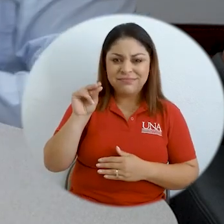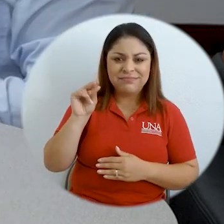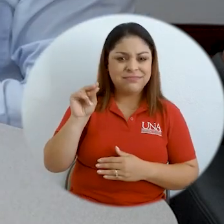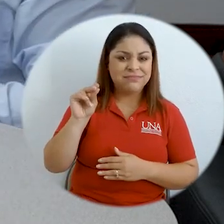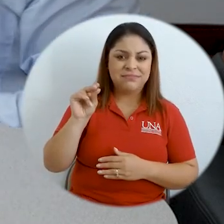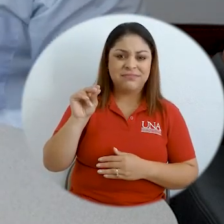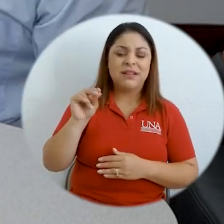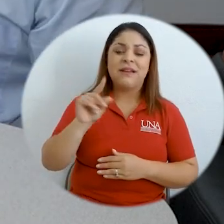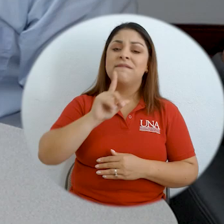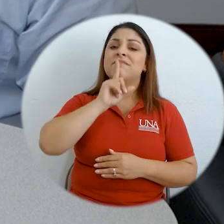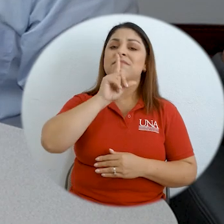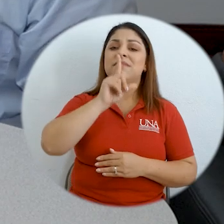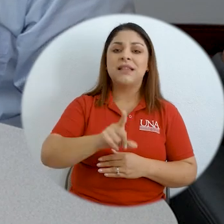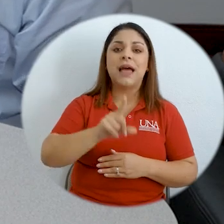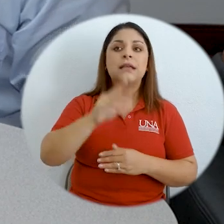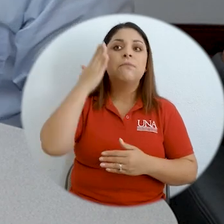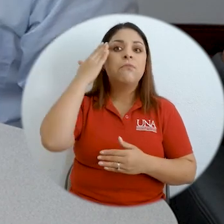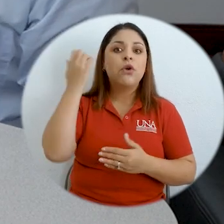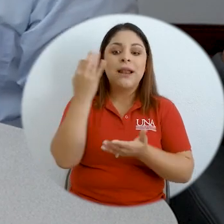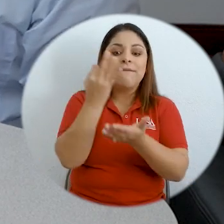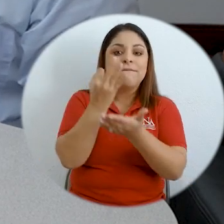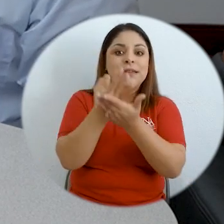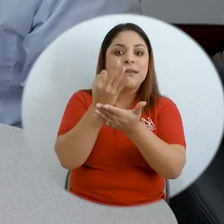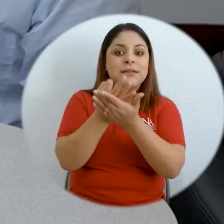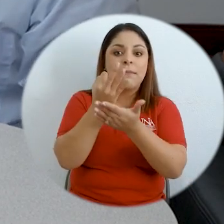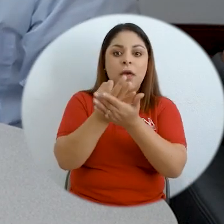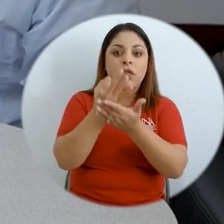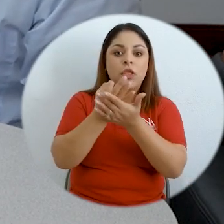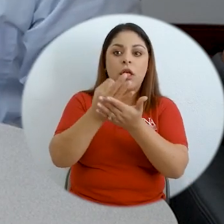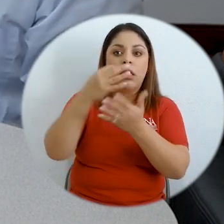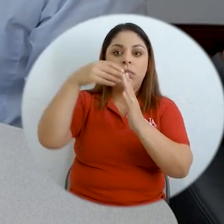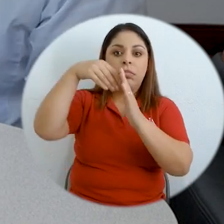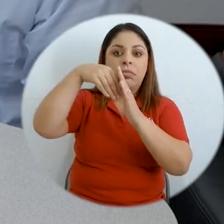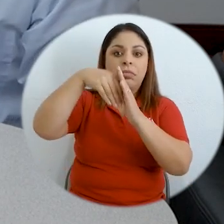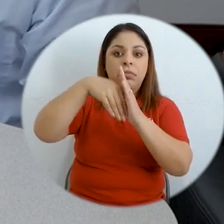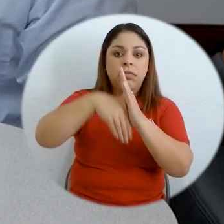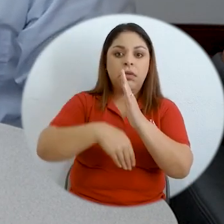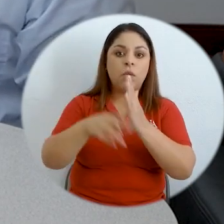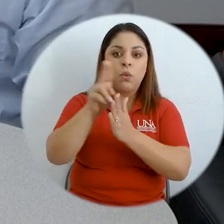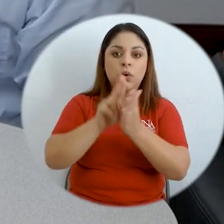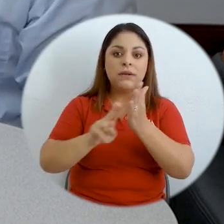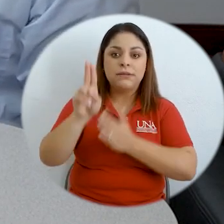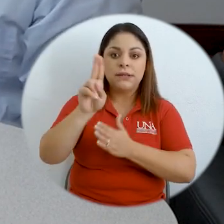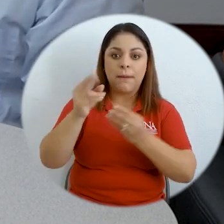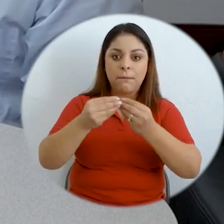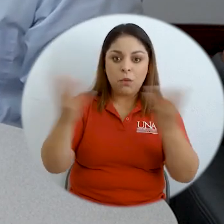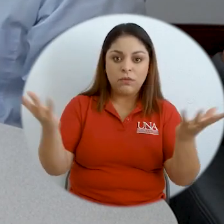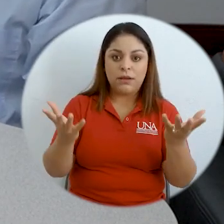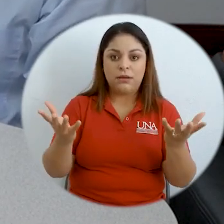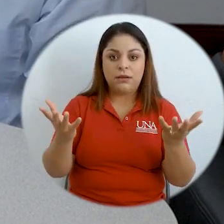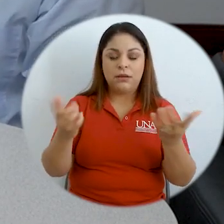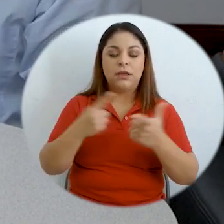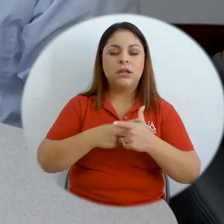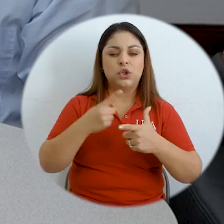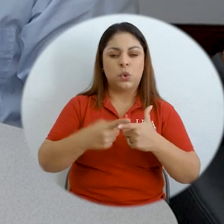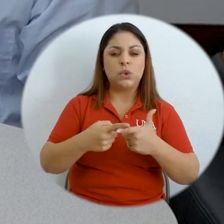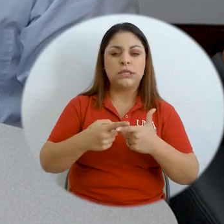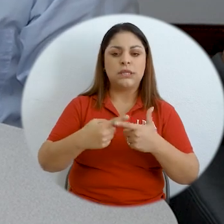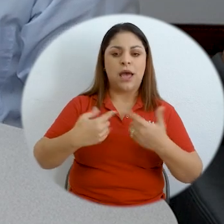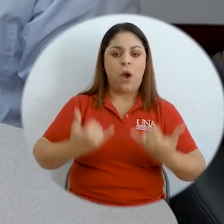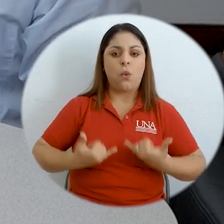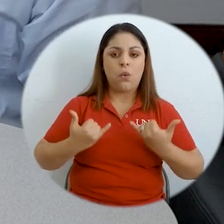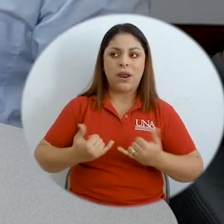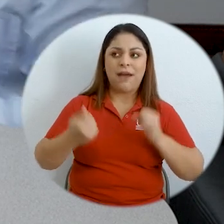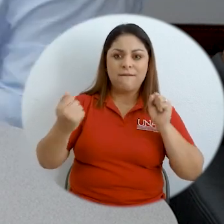está explicando la necesidad porque se está desfinanciando la educación pública consecutivamente con cada uno de estos años. Entonces, el